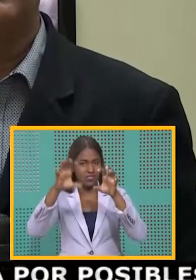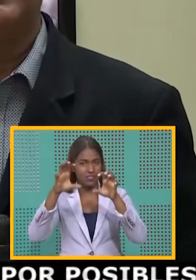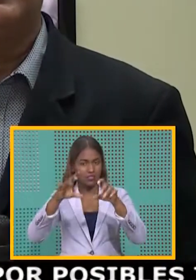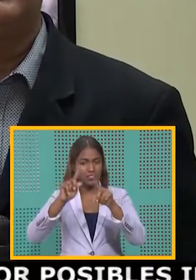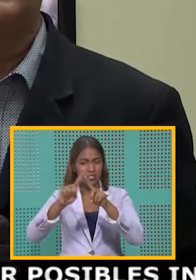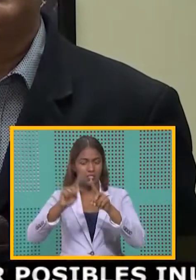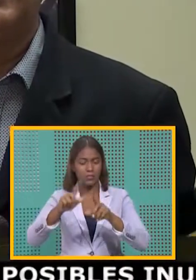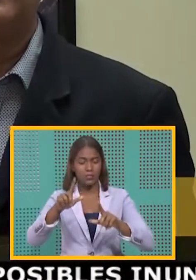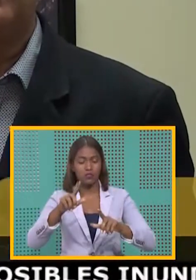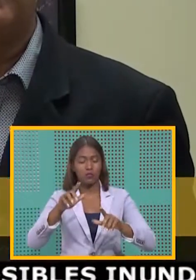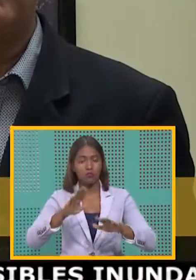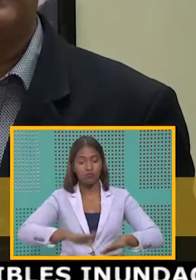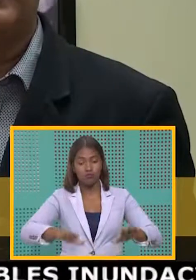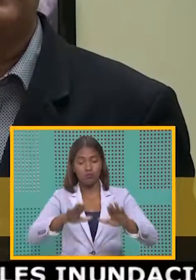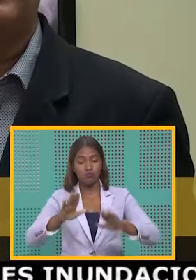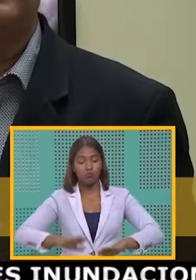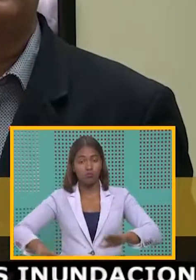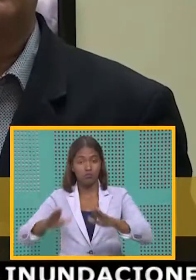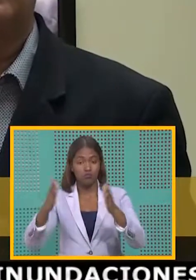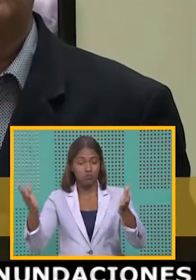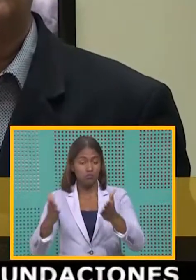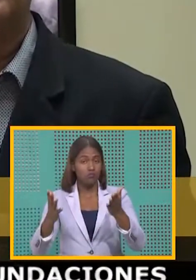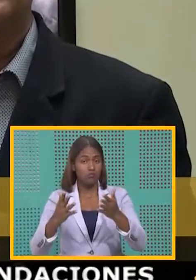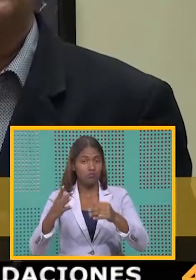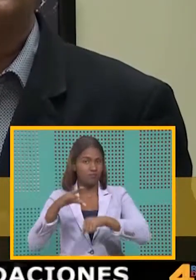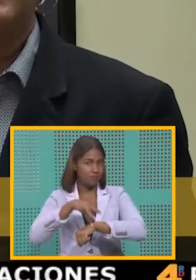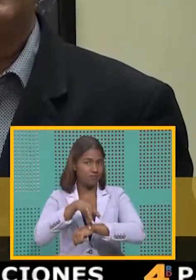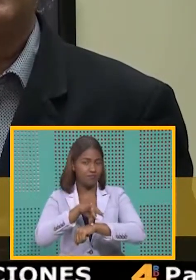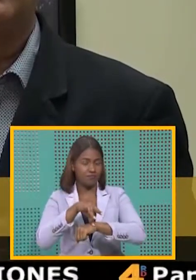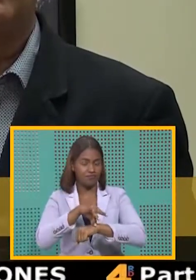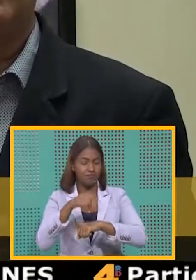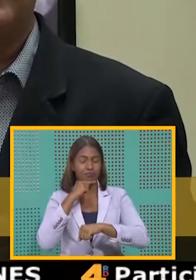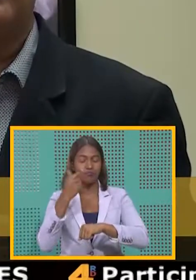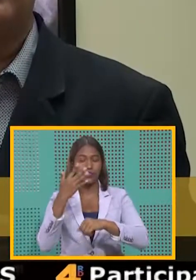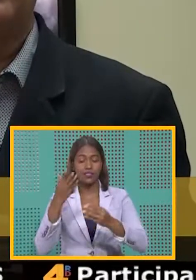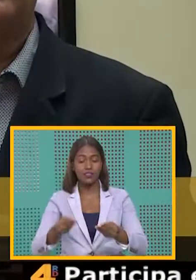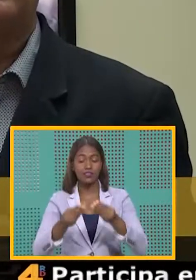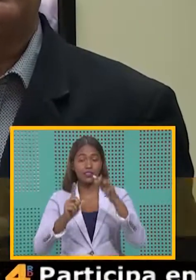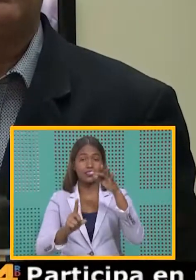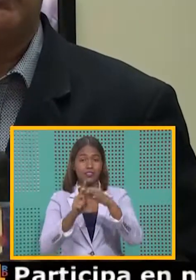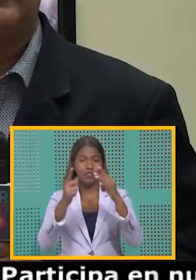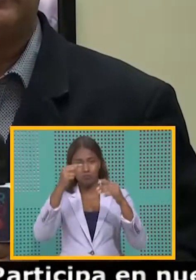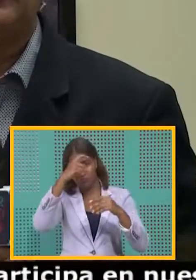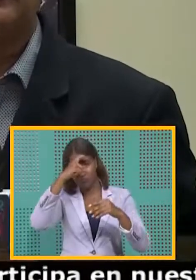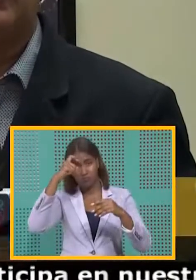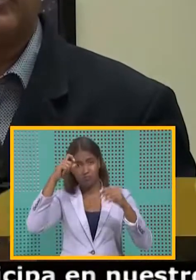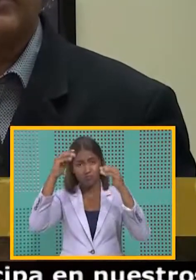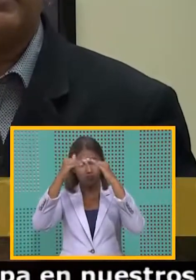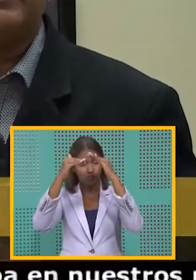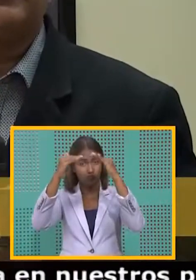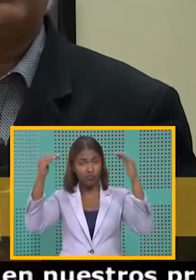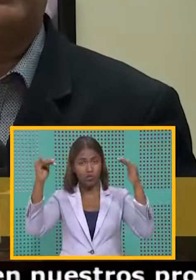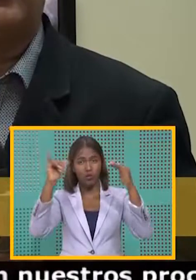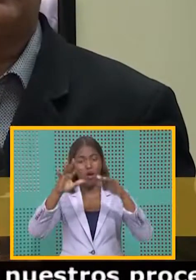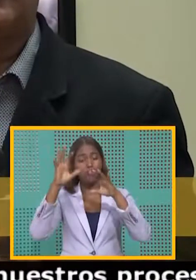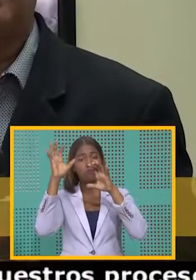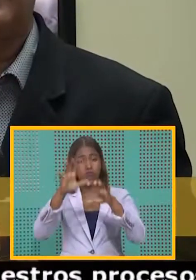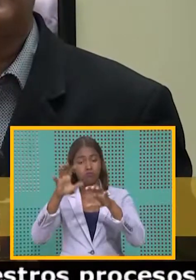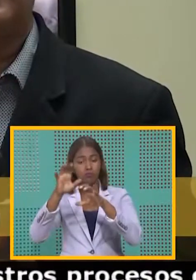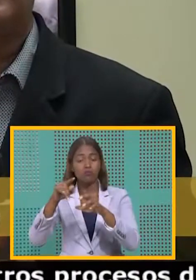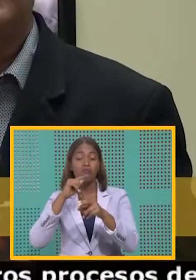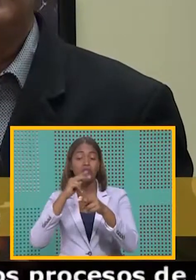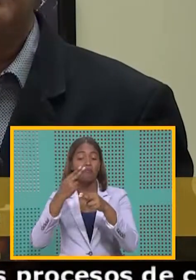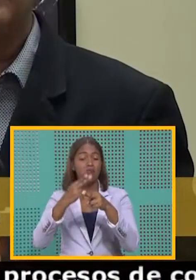diferentes niveles de la tropósfera. Esto está generando nublado y produciendo aguaceros localmente moderados